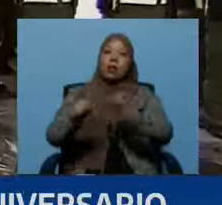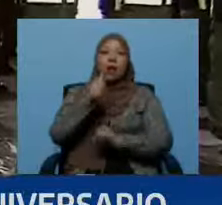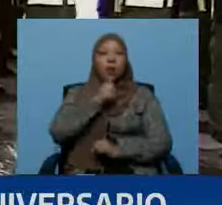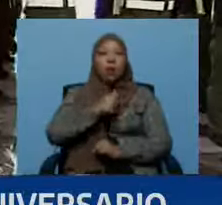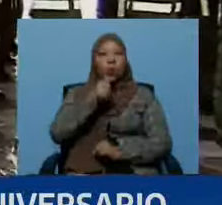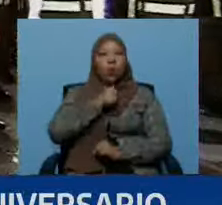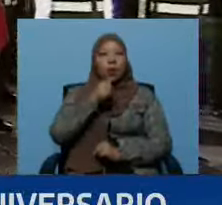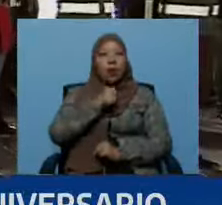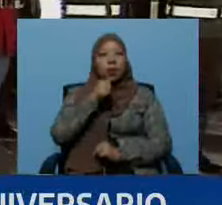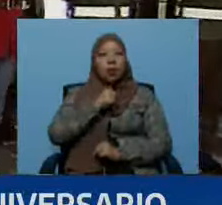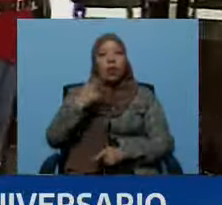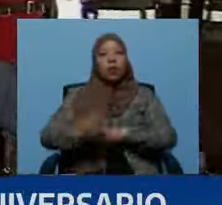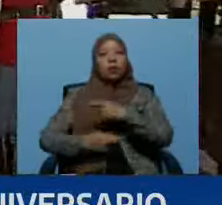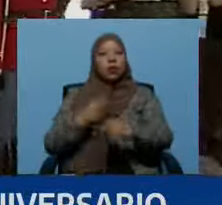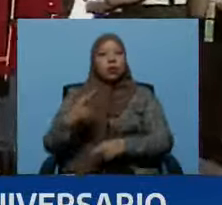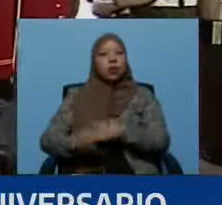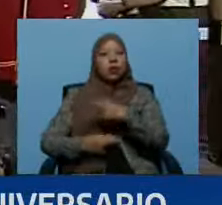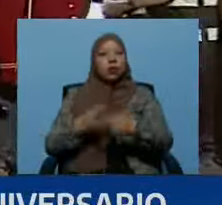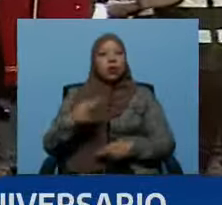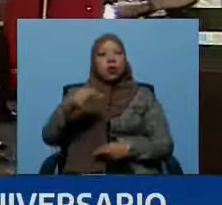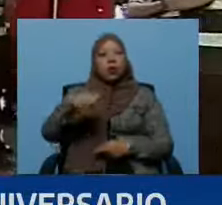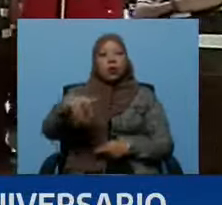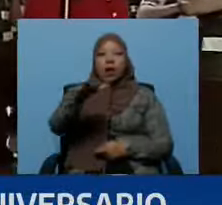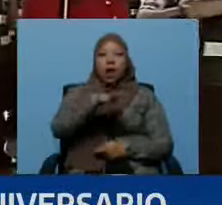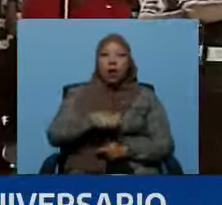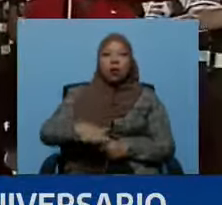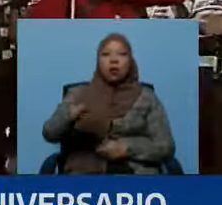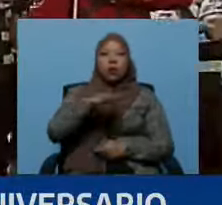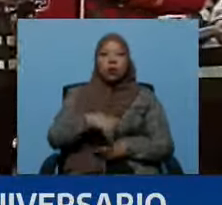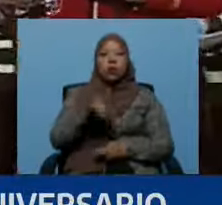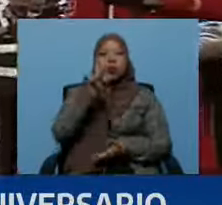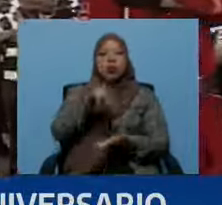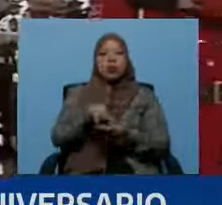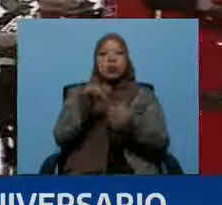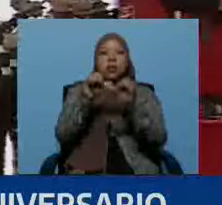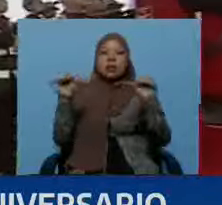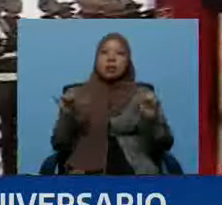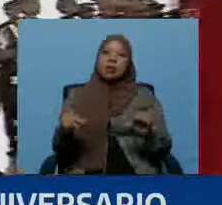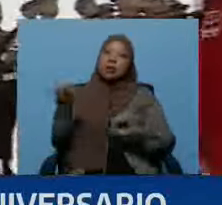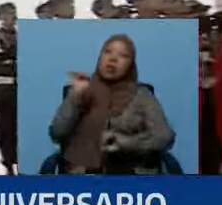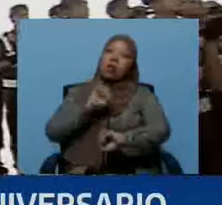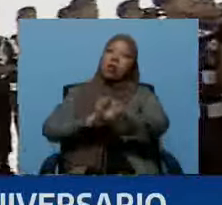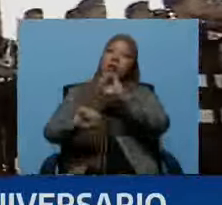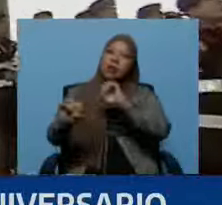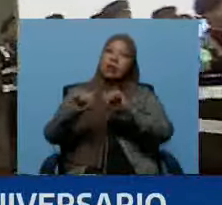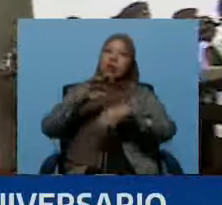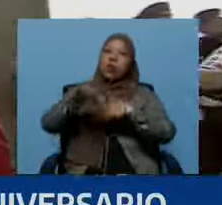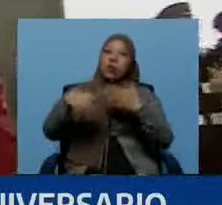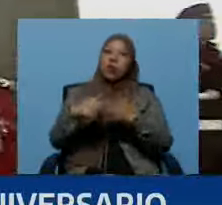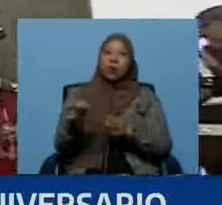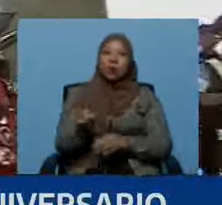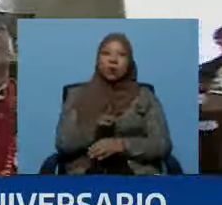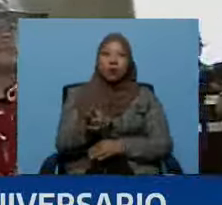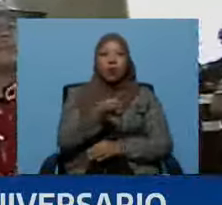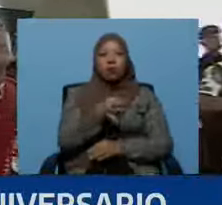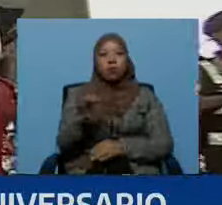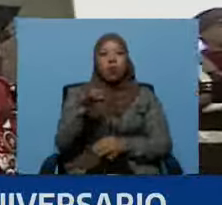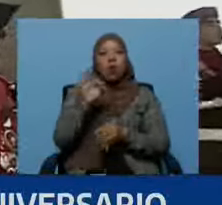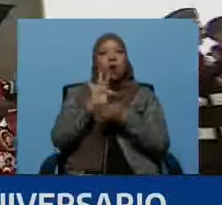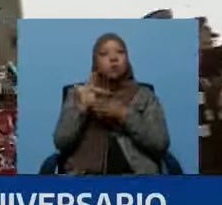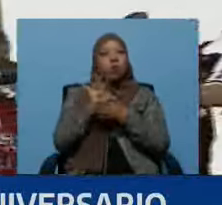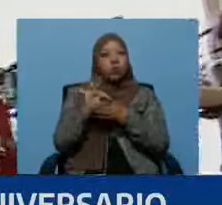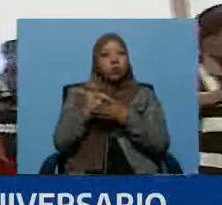resistencia revolucionaria, desplegados en el sistema defensivo territorial, en perfecta